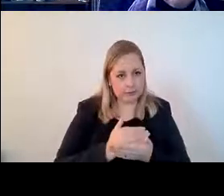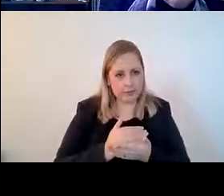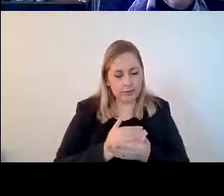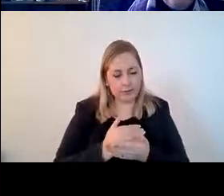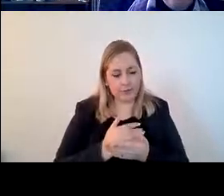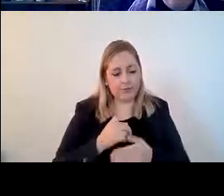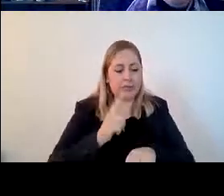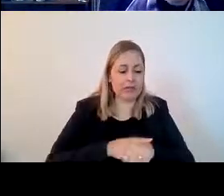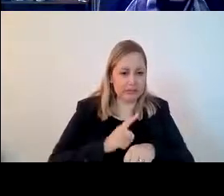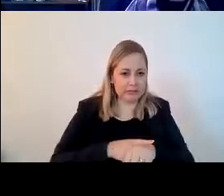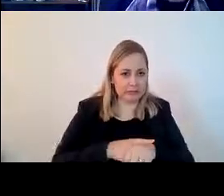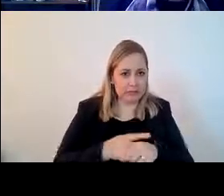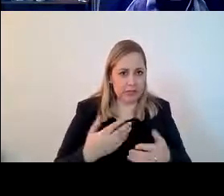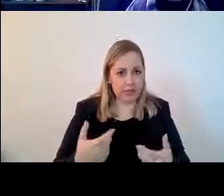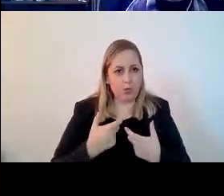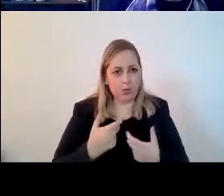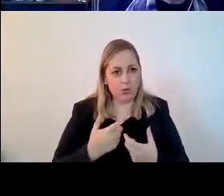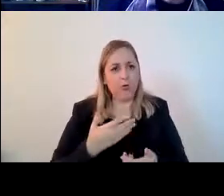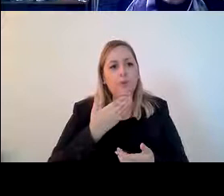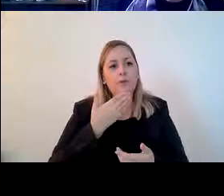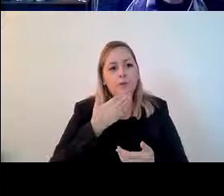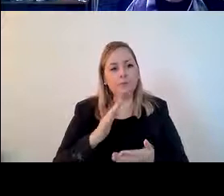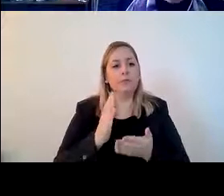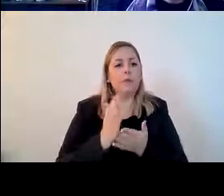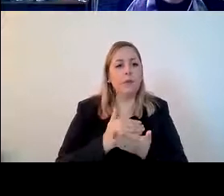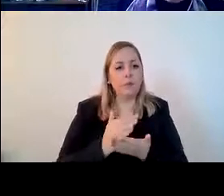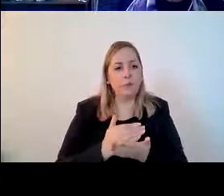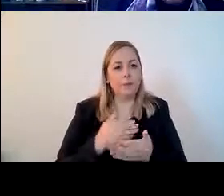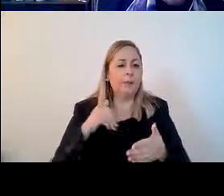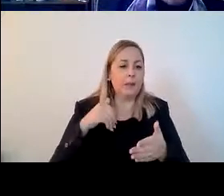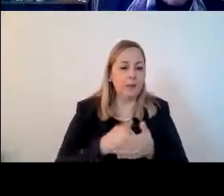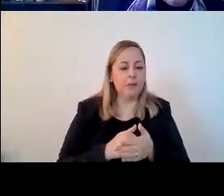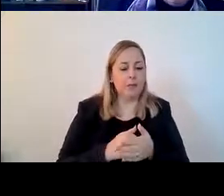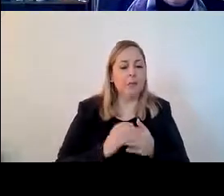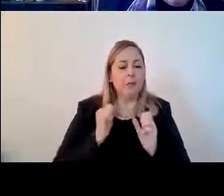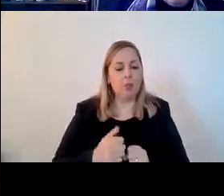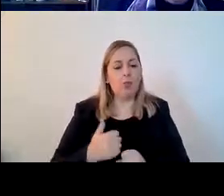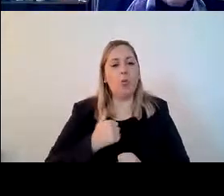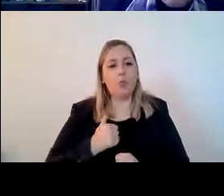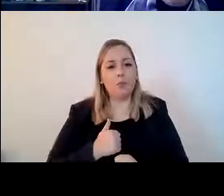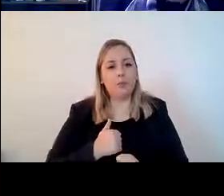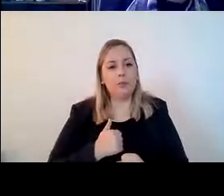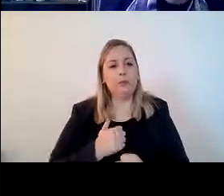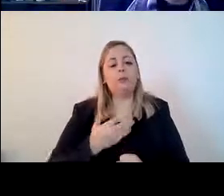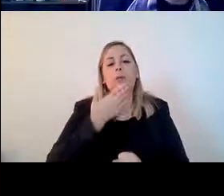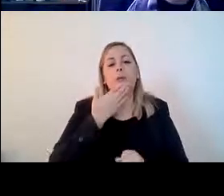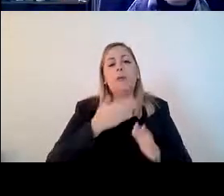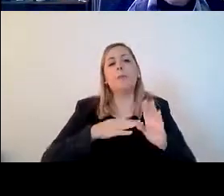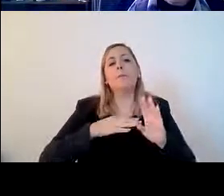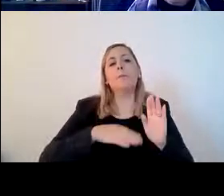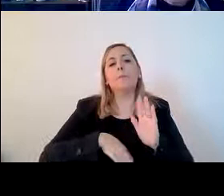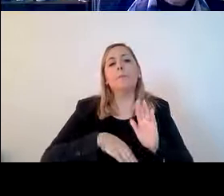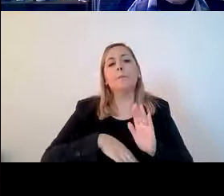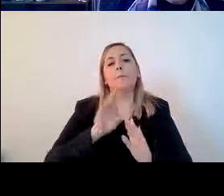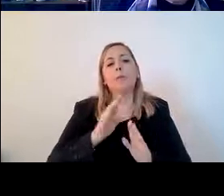del tiempo, van a facilitar el planteamiento de metas que sean más realistas, mejoran las